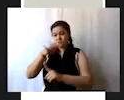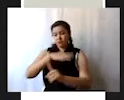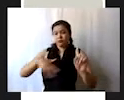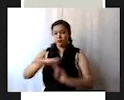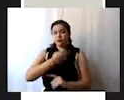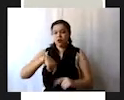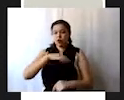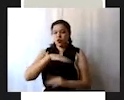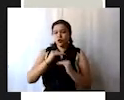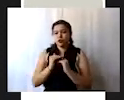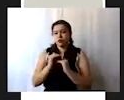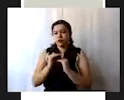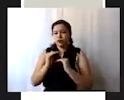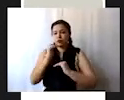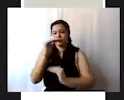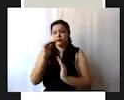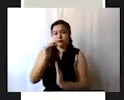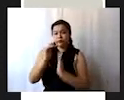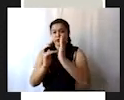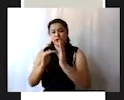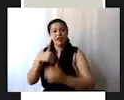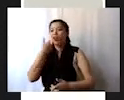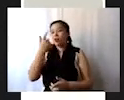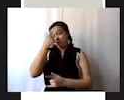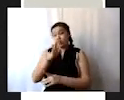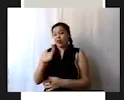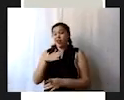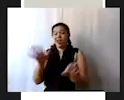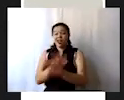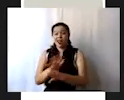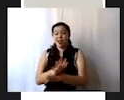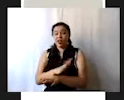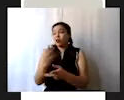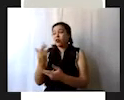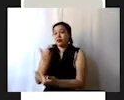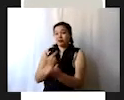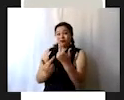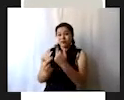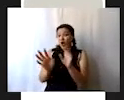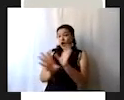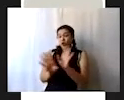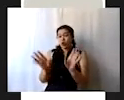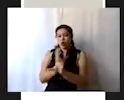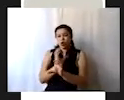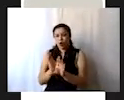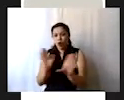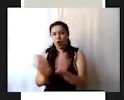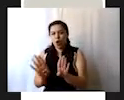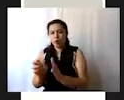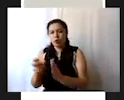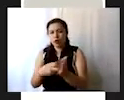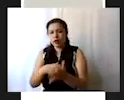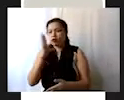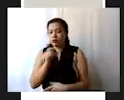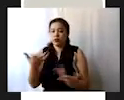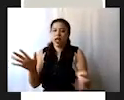exceder si no queremos pues tener cambios que desgraciadamente sean irreversibles. Algunos de ellos son cambio climático, que es